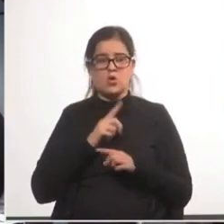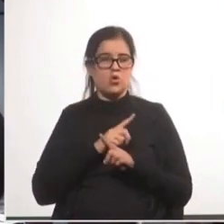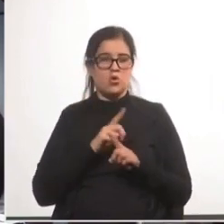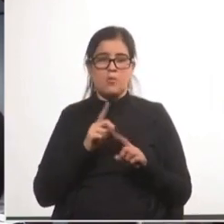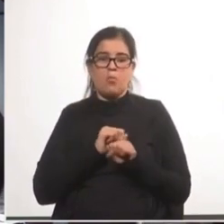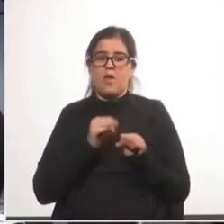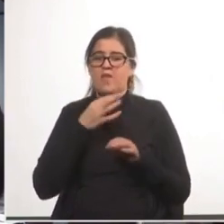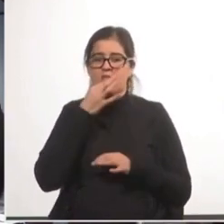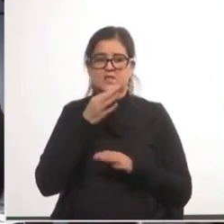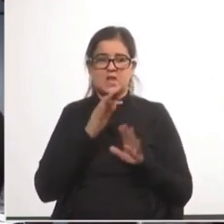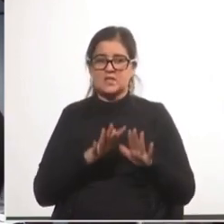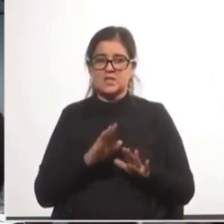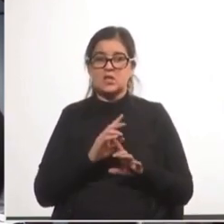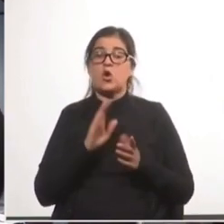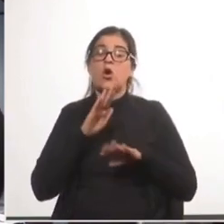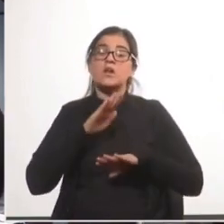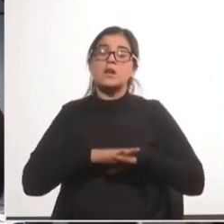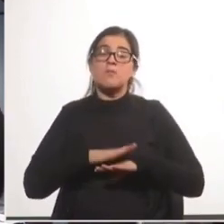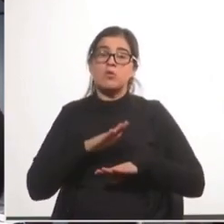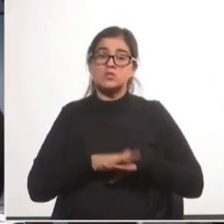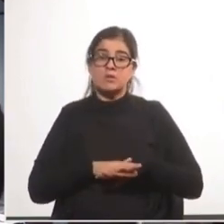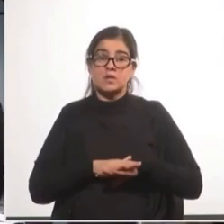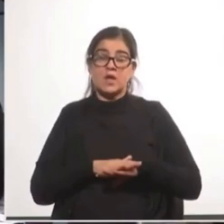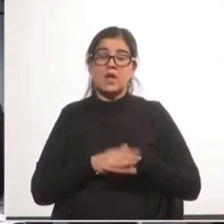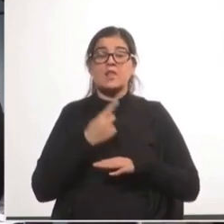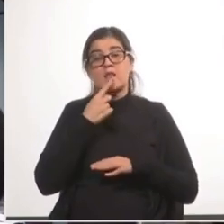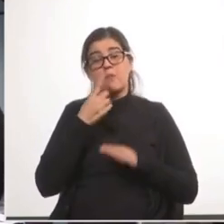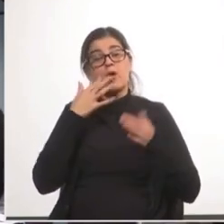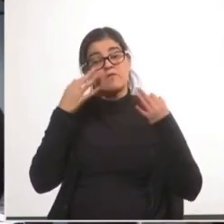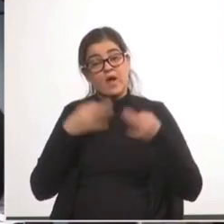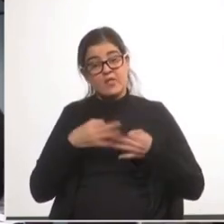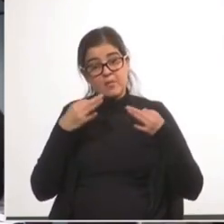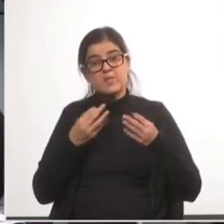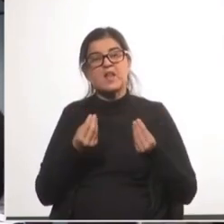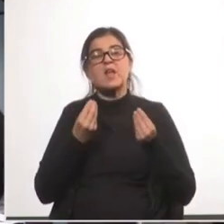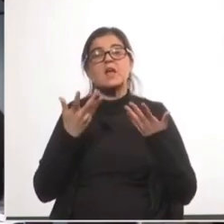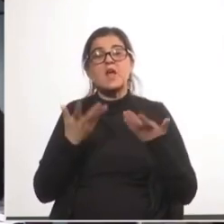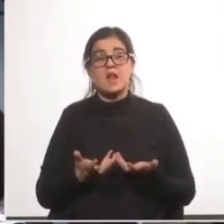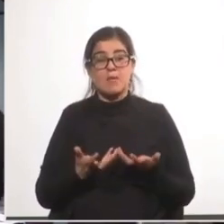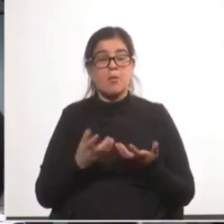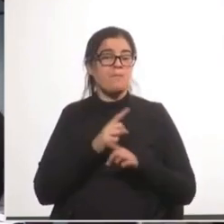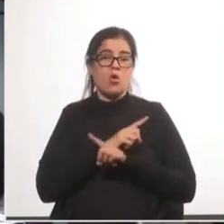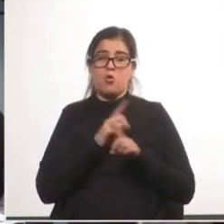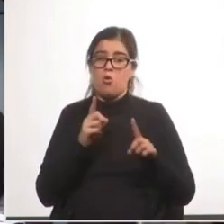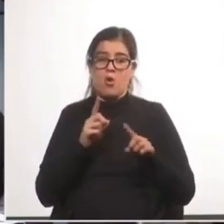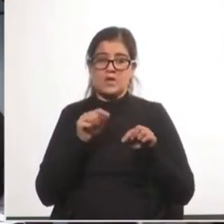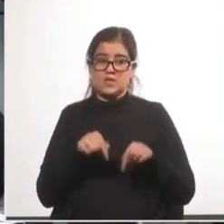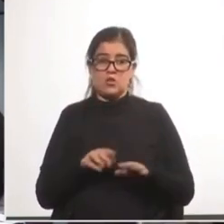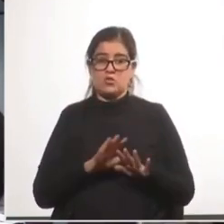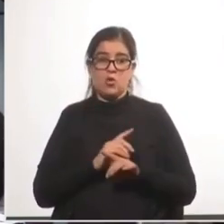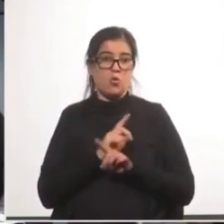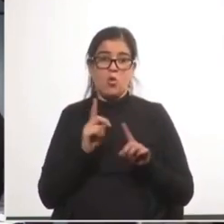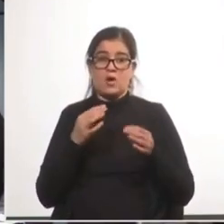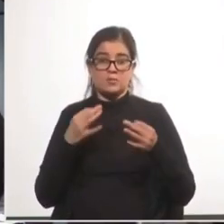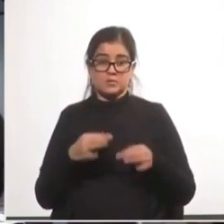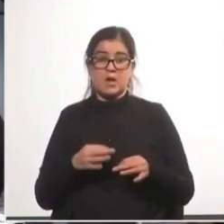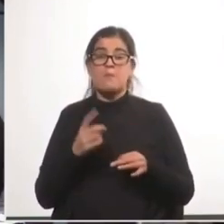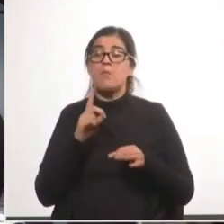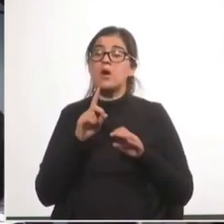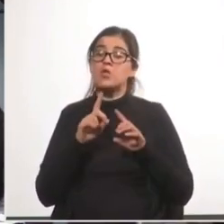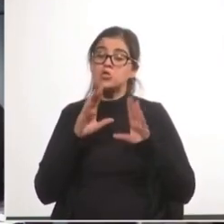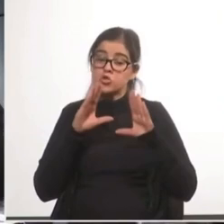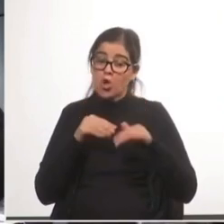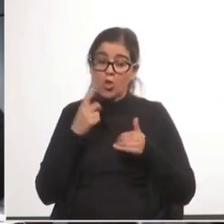lo podemos decir con responsabilidad. Digamos verdaderamente qué es lo que queremos, pero no es esto. No es esto porque todas